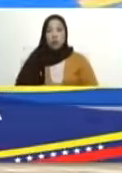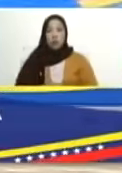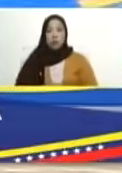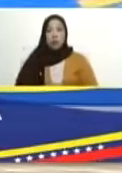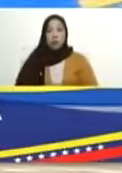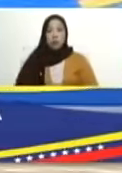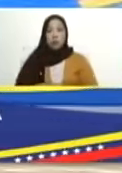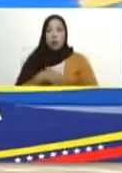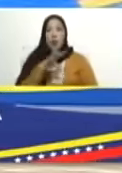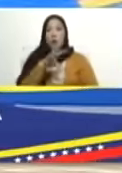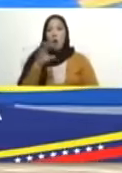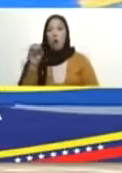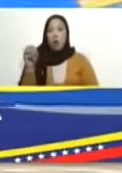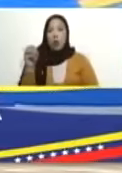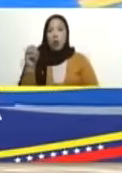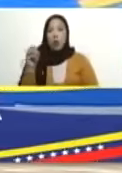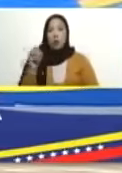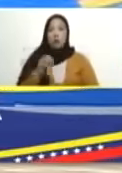40